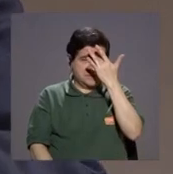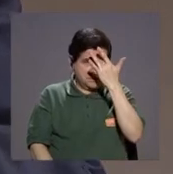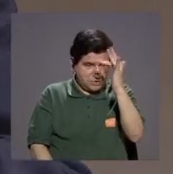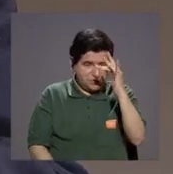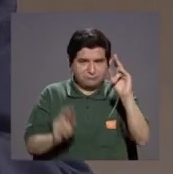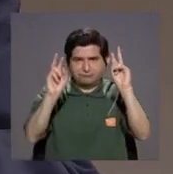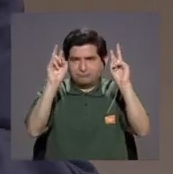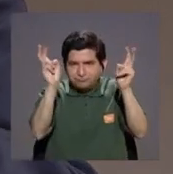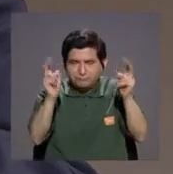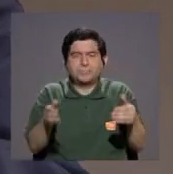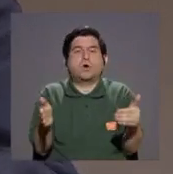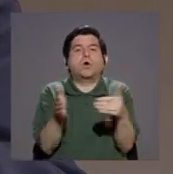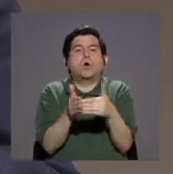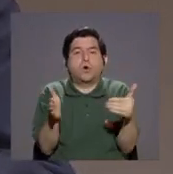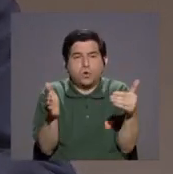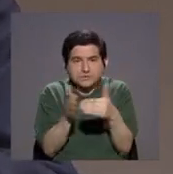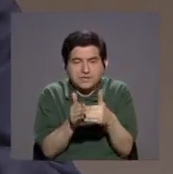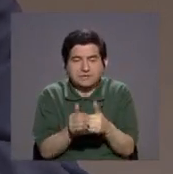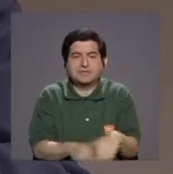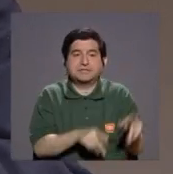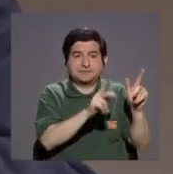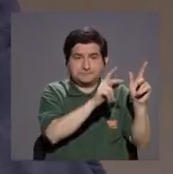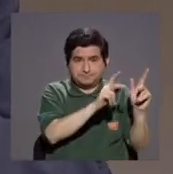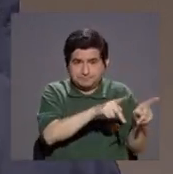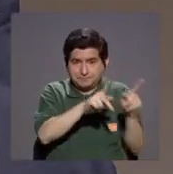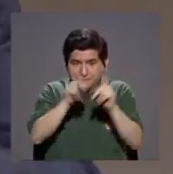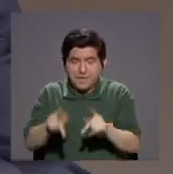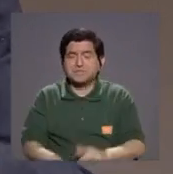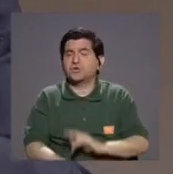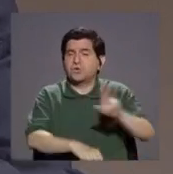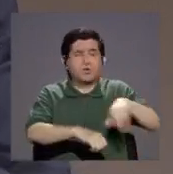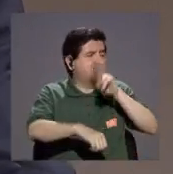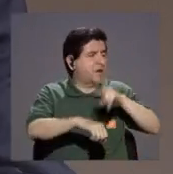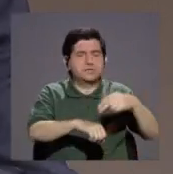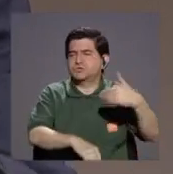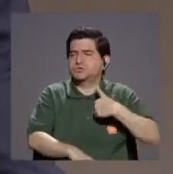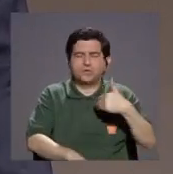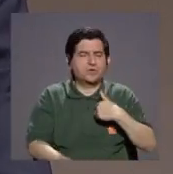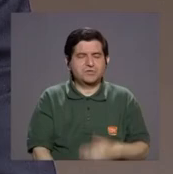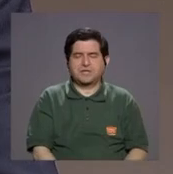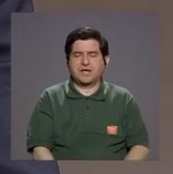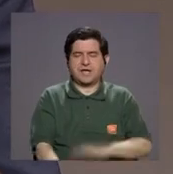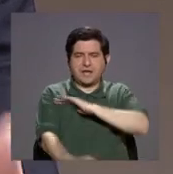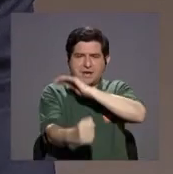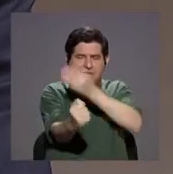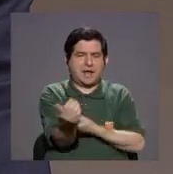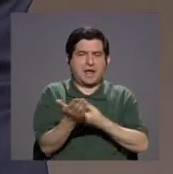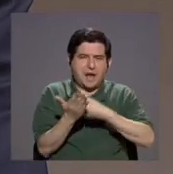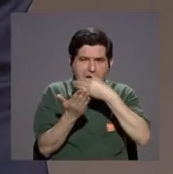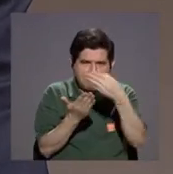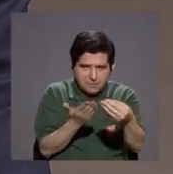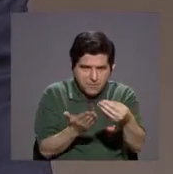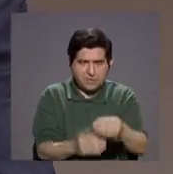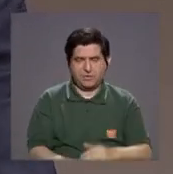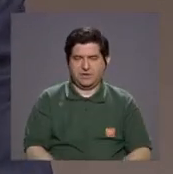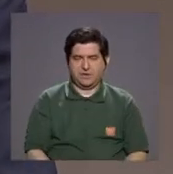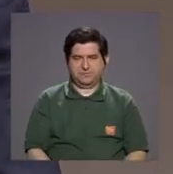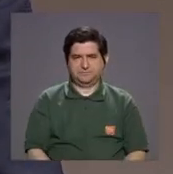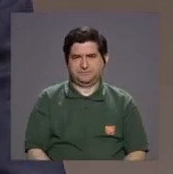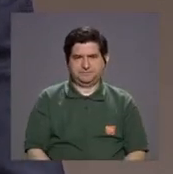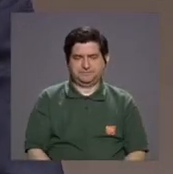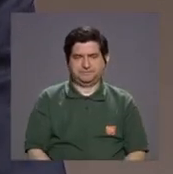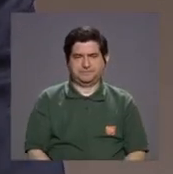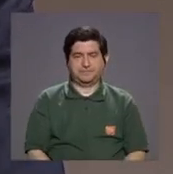que otra vez son personas que típicamente no tienen el poder adquisitivo para poder comprar un producto entonces